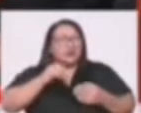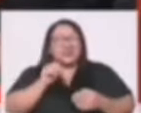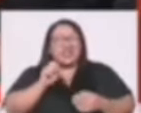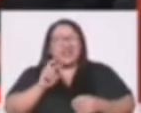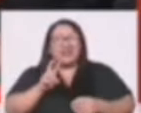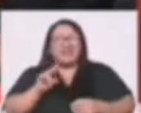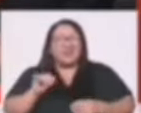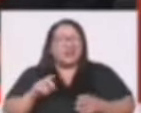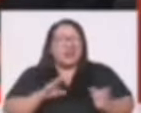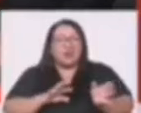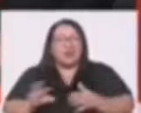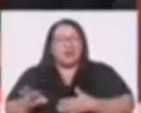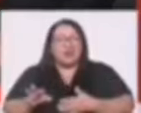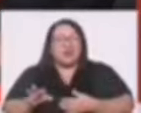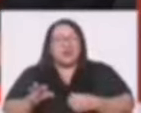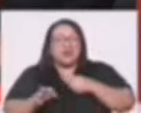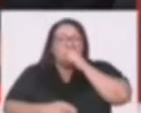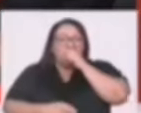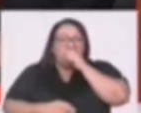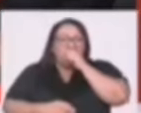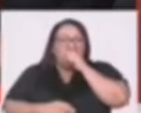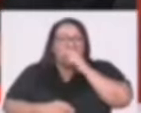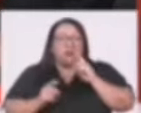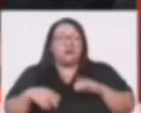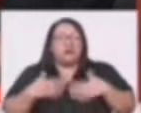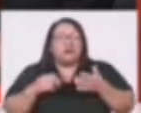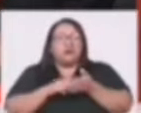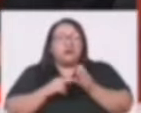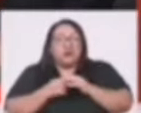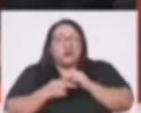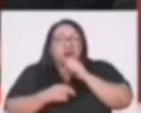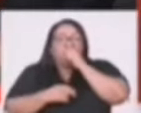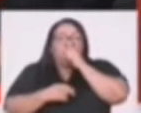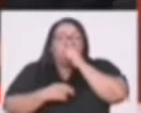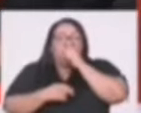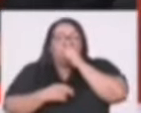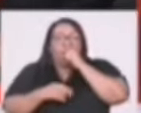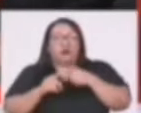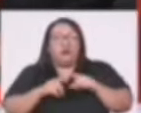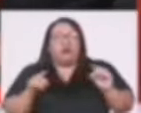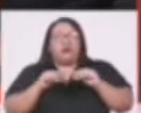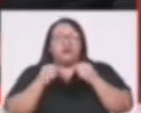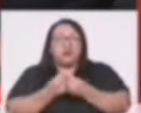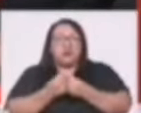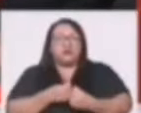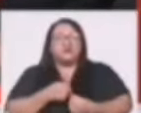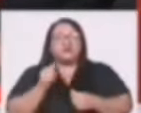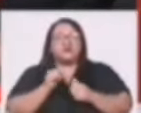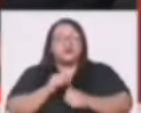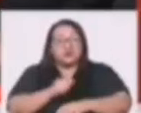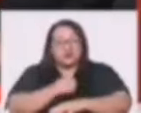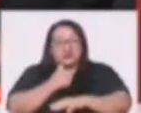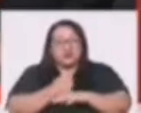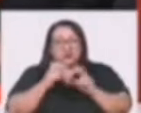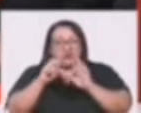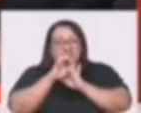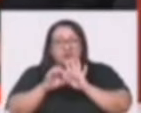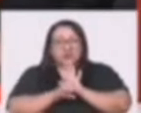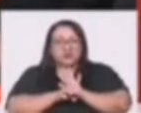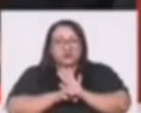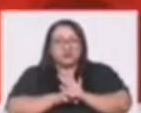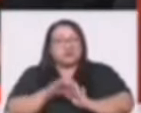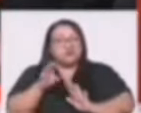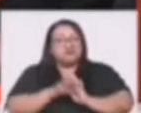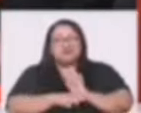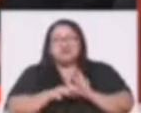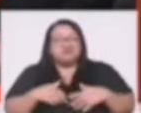servir, y que de ninguna manera puede considerarse ni referencialmente como ingrediente de una decisión de un órgano autónomo constitucional, y